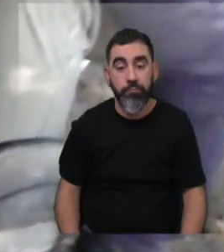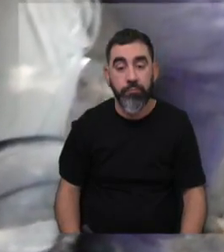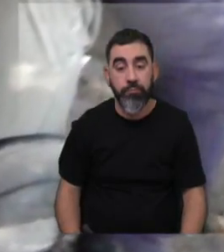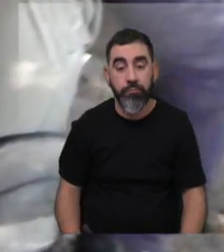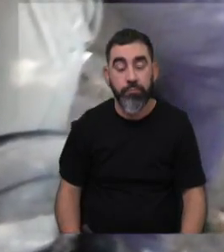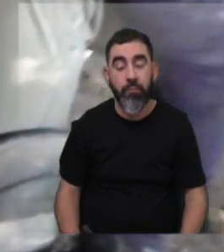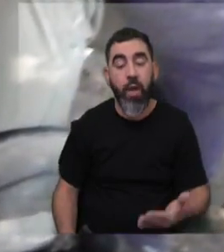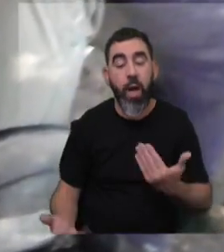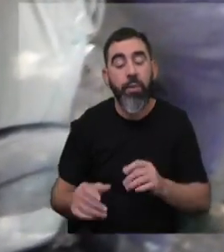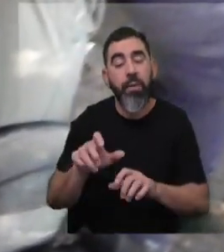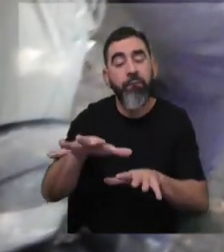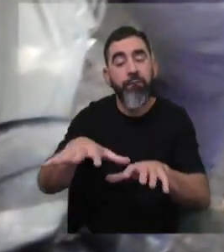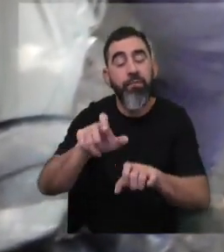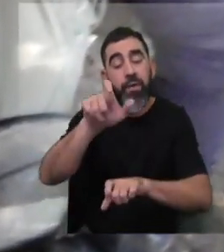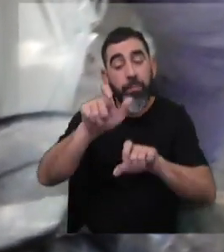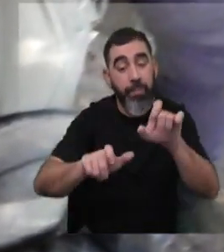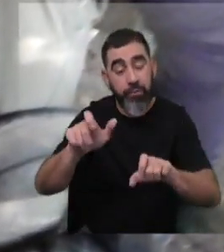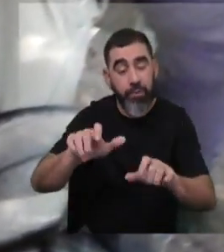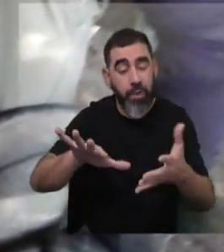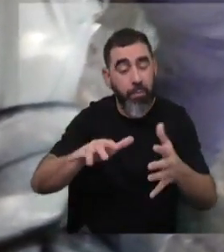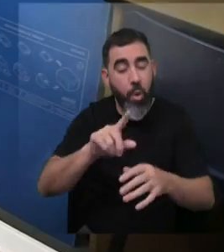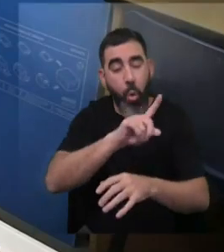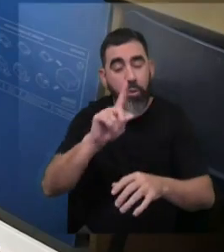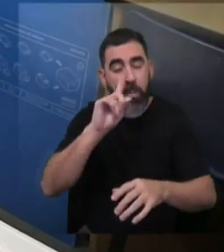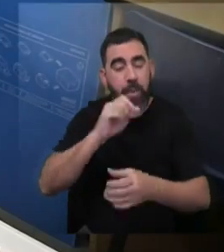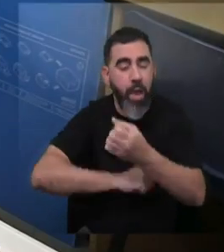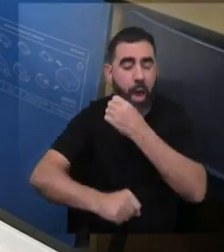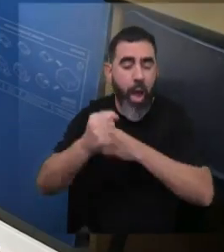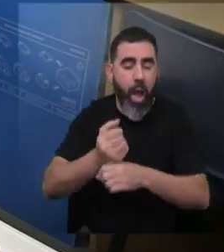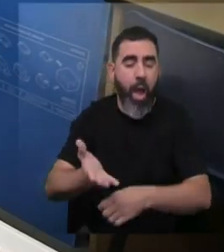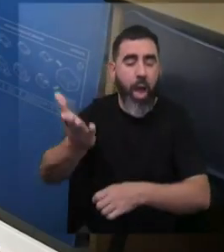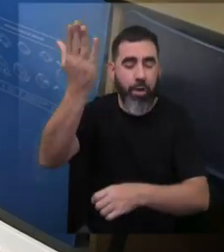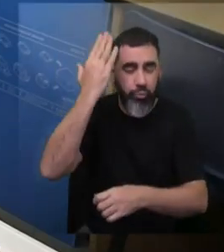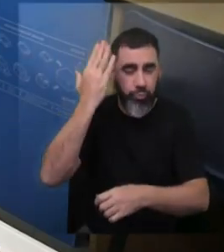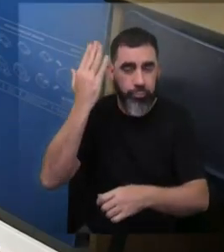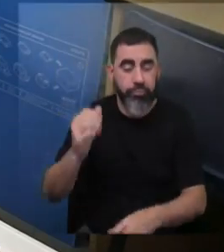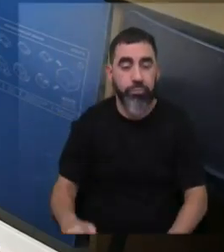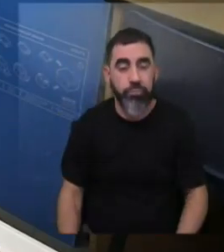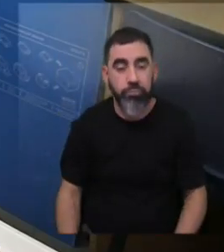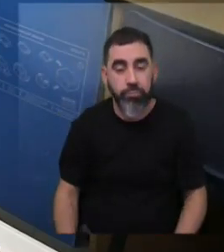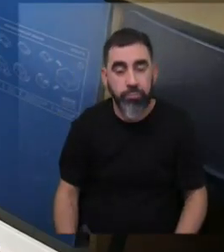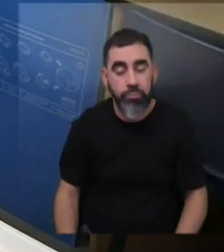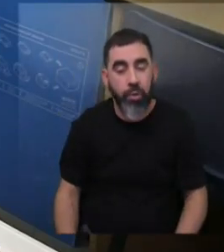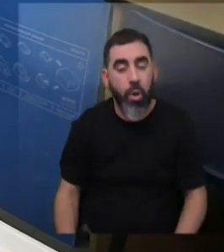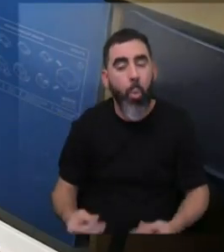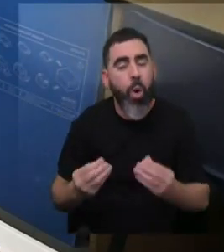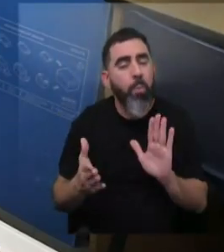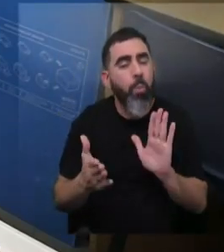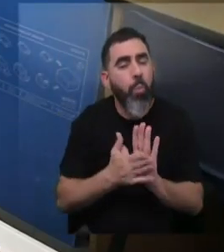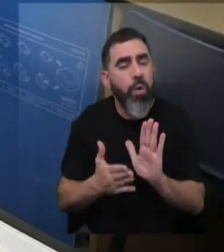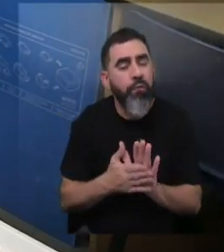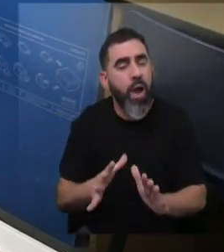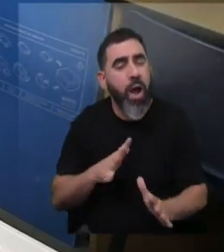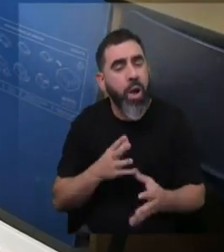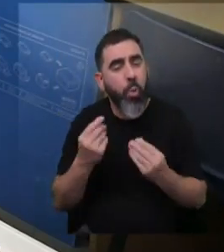Hablaste de poblamiento de aproximadamente 11.000 años antes del tiempo actual. ¿Qué vestigios hay de esa época y cómo se